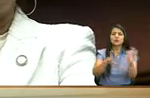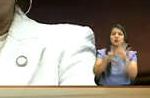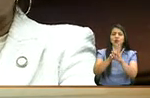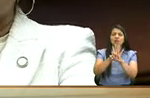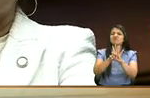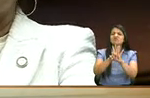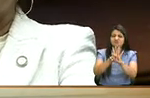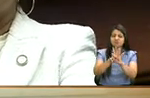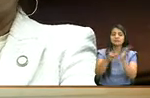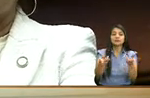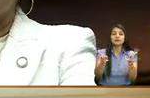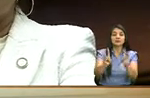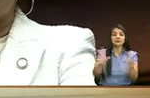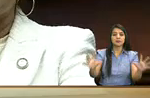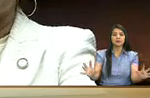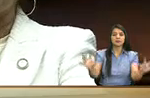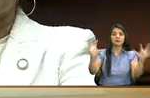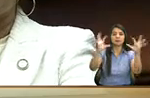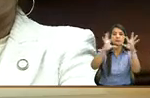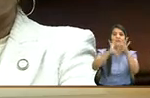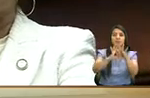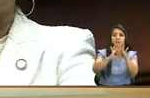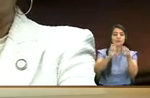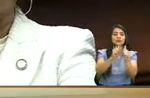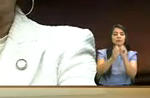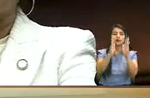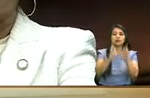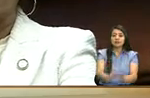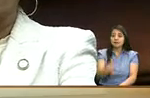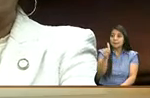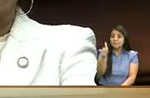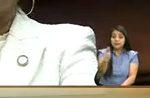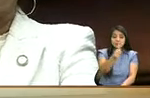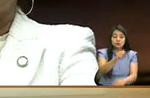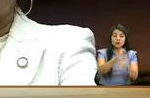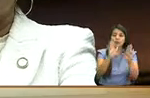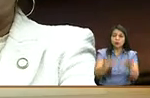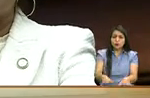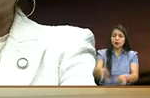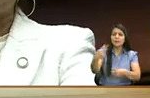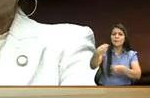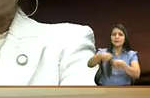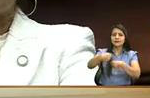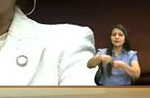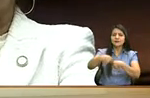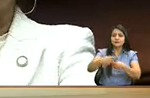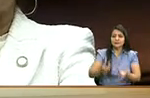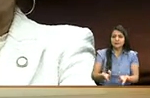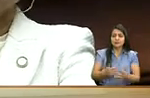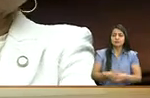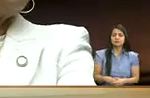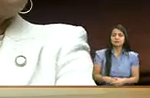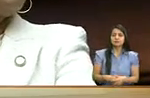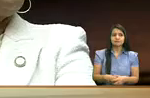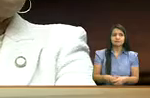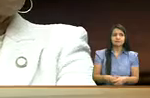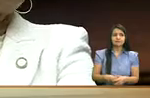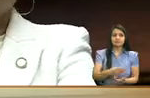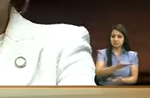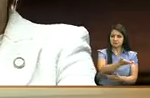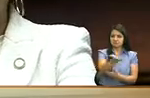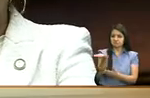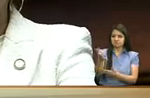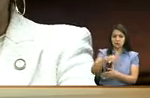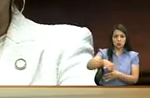de la mano con glorias del deporte ecuatoriano, GLODEX, y con ustedes,